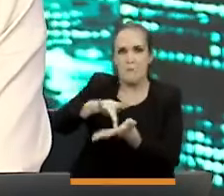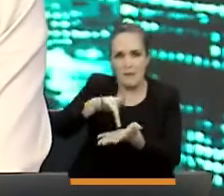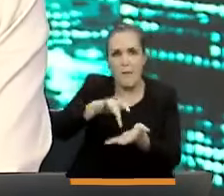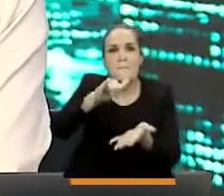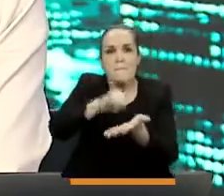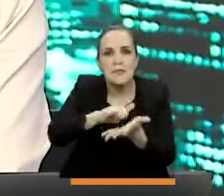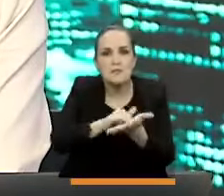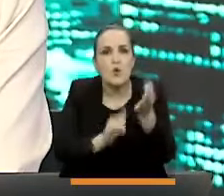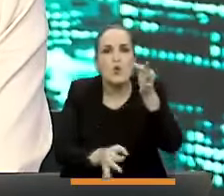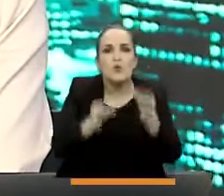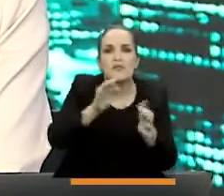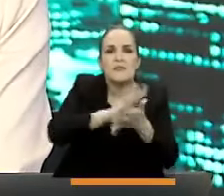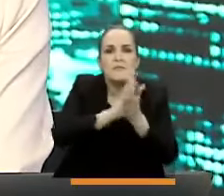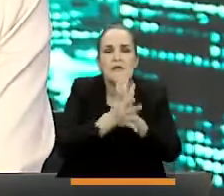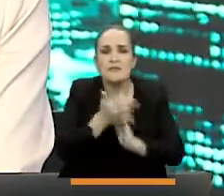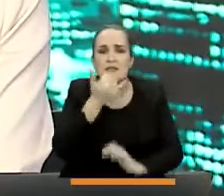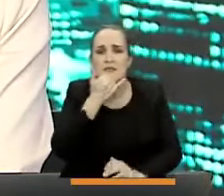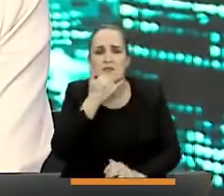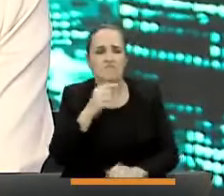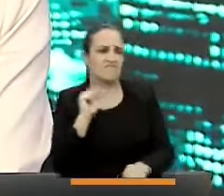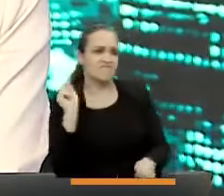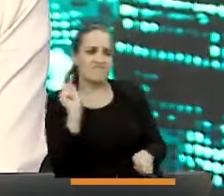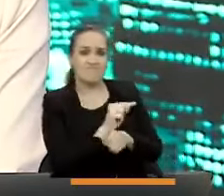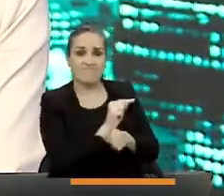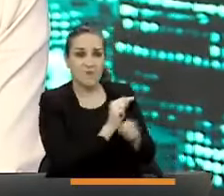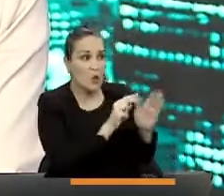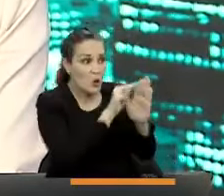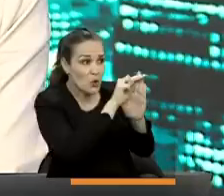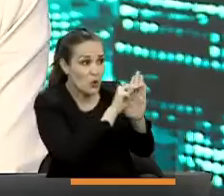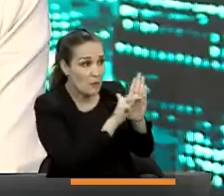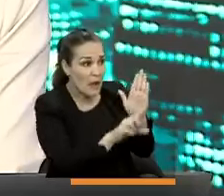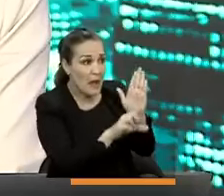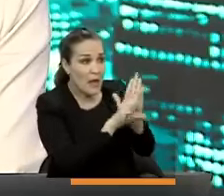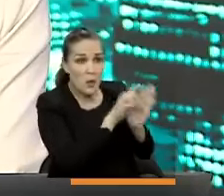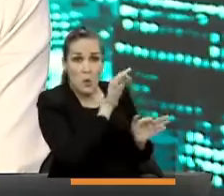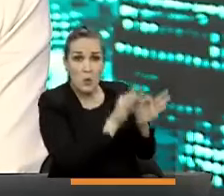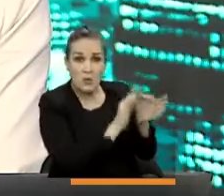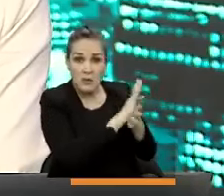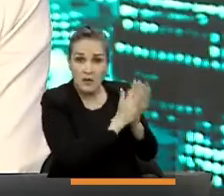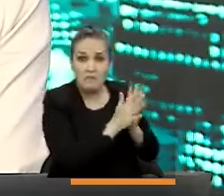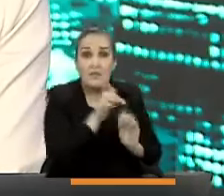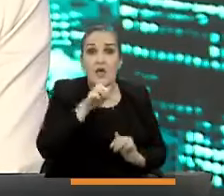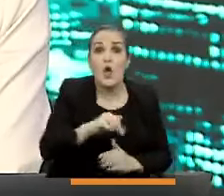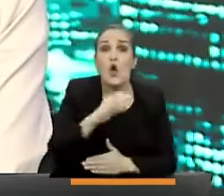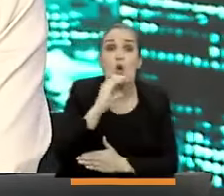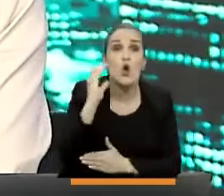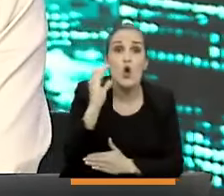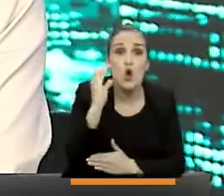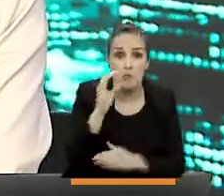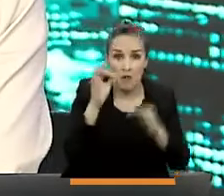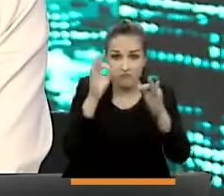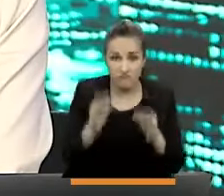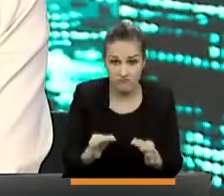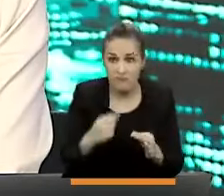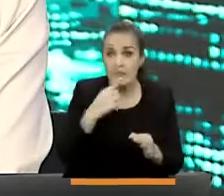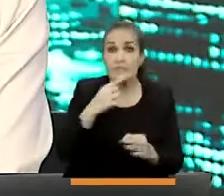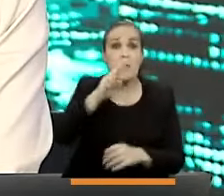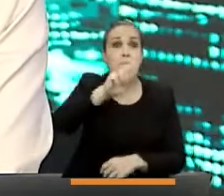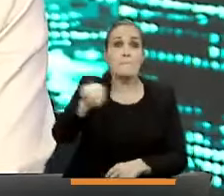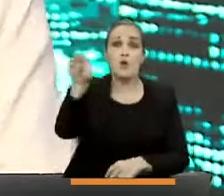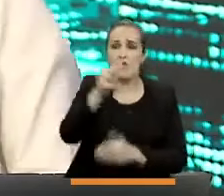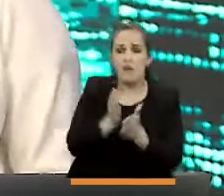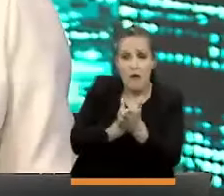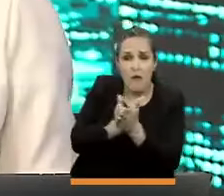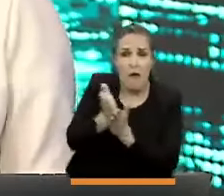se encuentra en libertad, criticó esa norma y dijo que, aunque en Colombia no existe la cadena perpetua, pareciera que sí se aplica la investigación